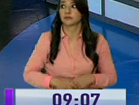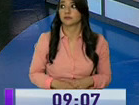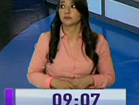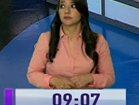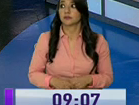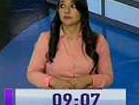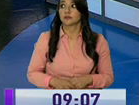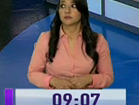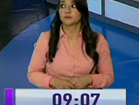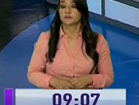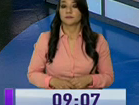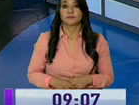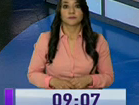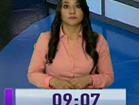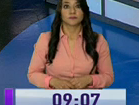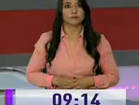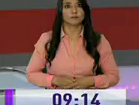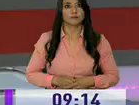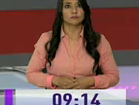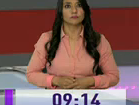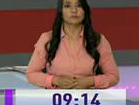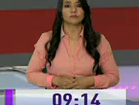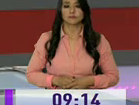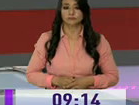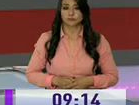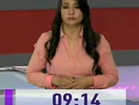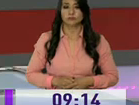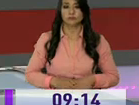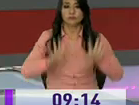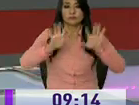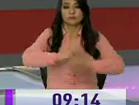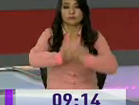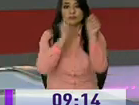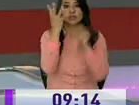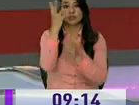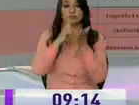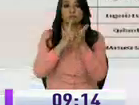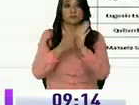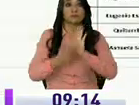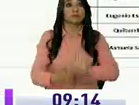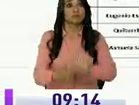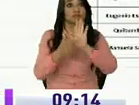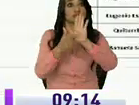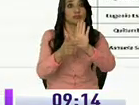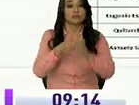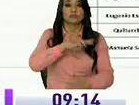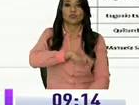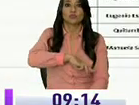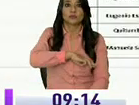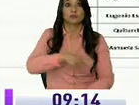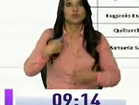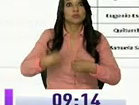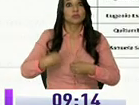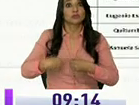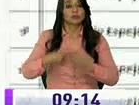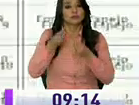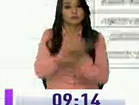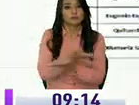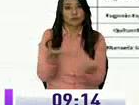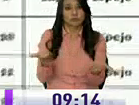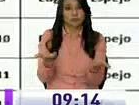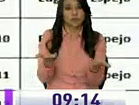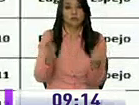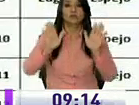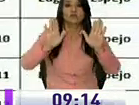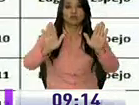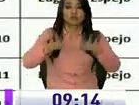en Francia hay. Mira tú. 9:14 de la mañana, pongamos en pantalla el municipio del Distrito Metropolitano de Quito nos envía a través de